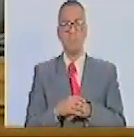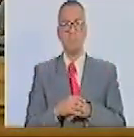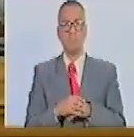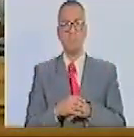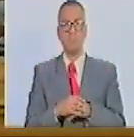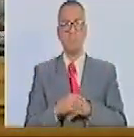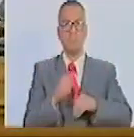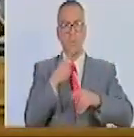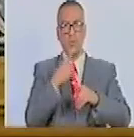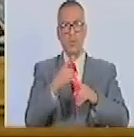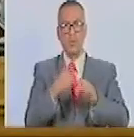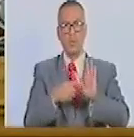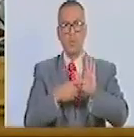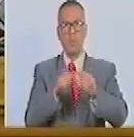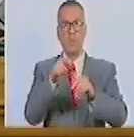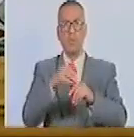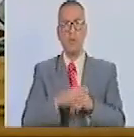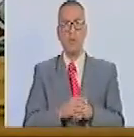Voy a proceder